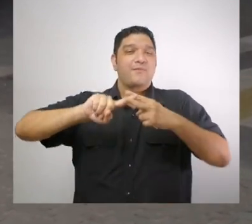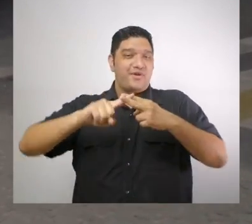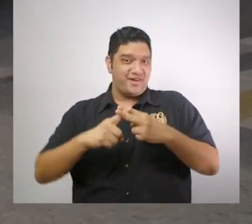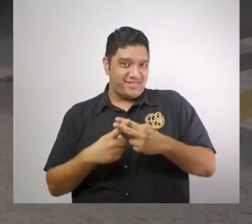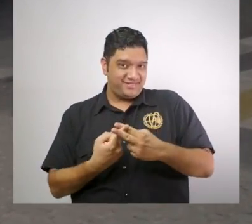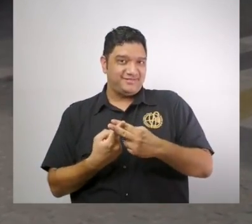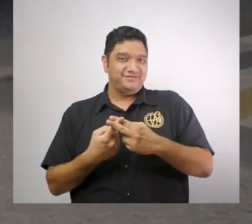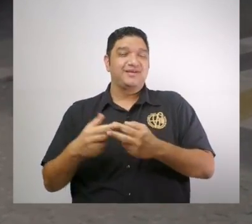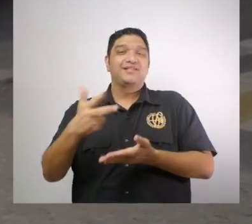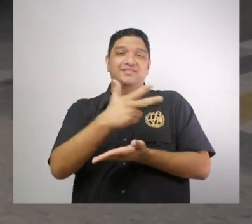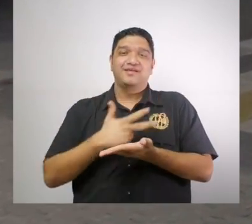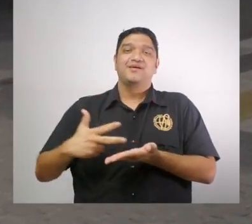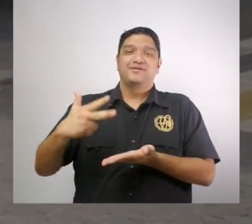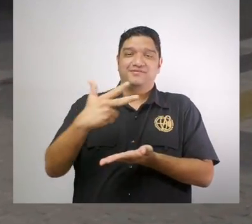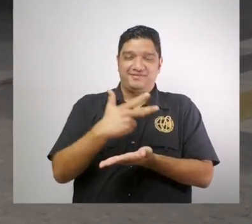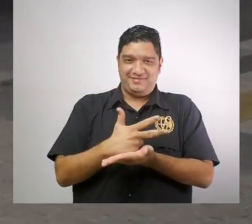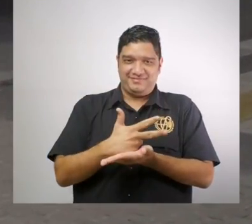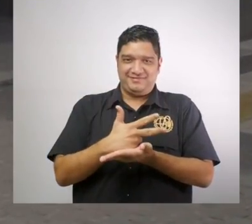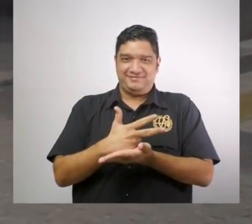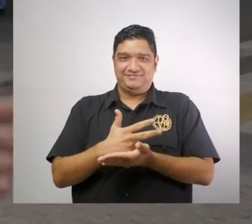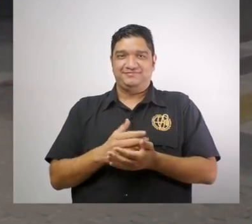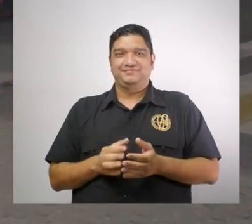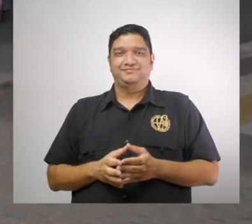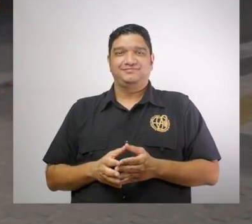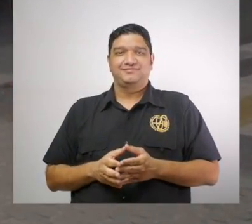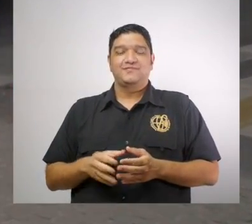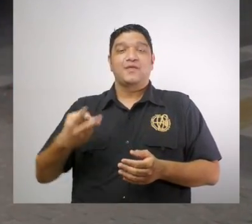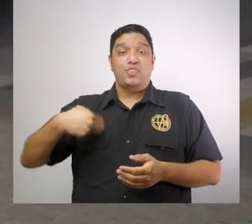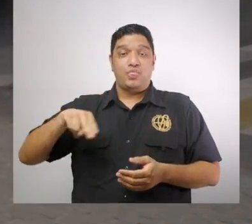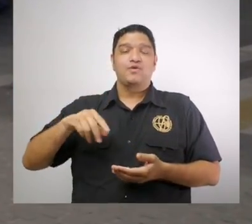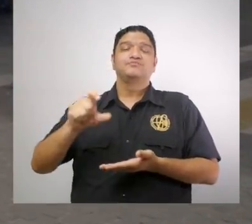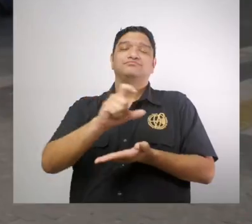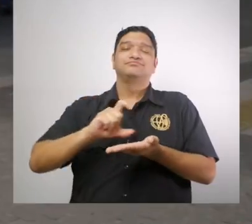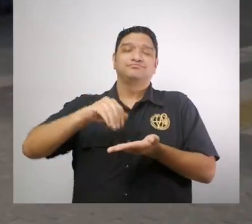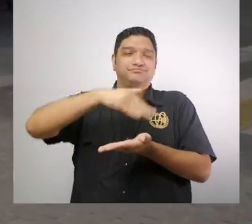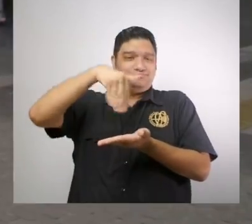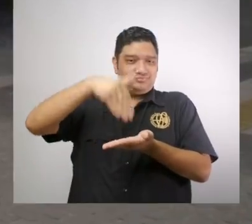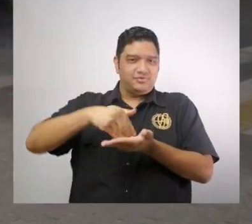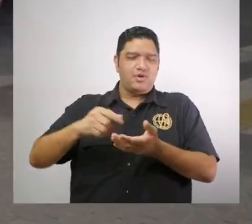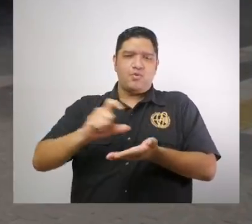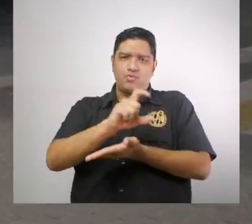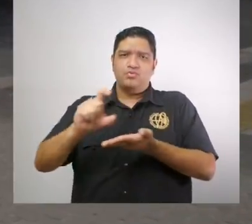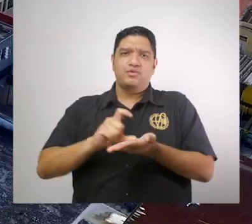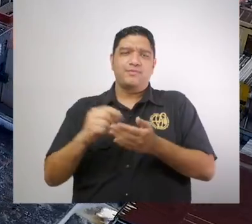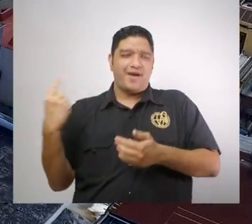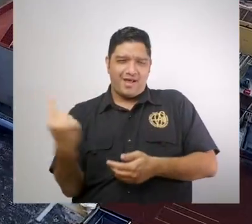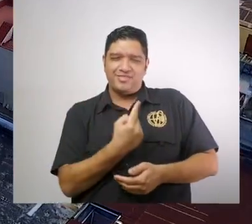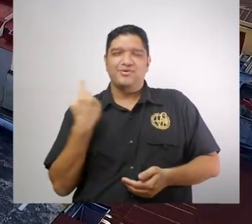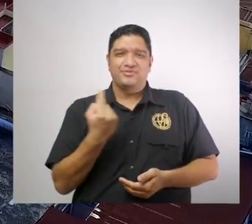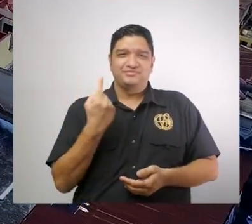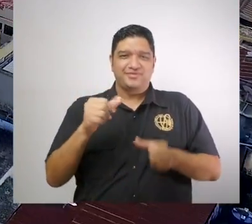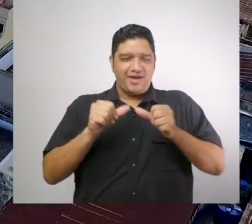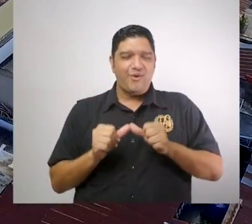génesis de la ciudad de Guatemala, nuestra capital, una ciudad para todos.